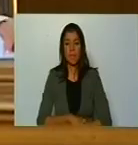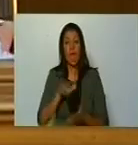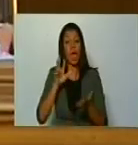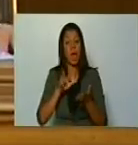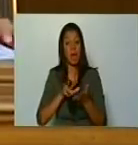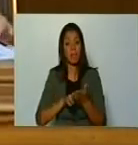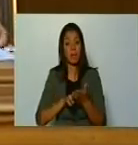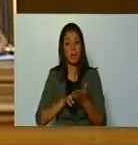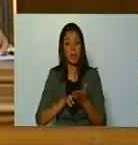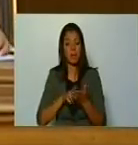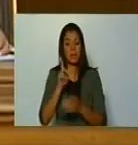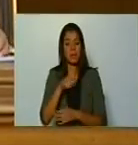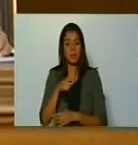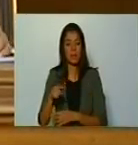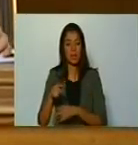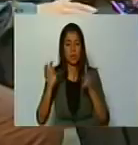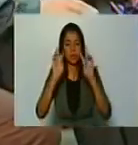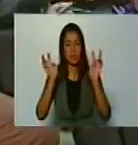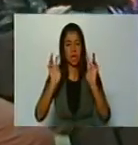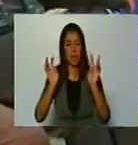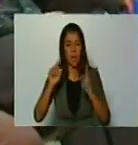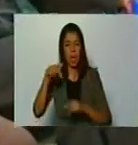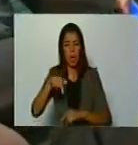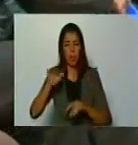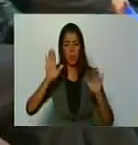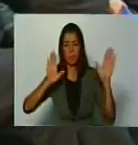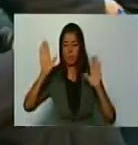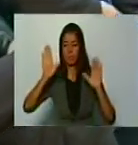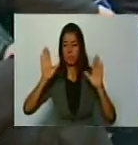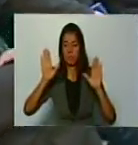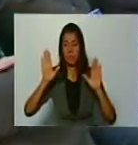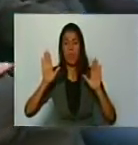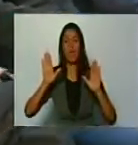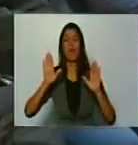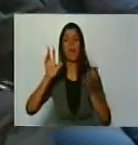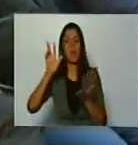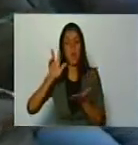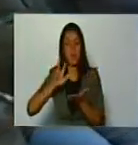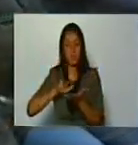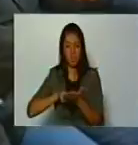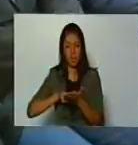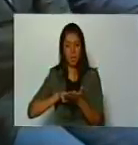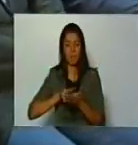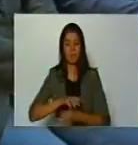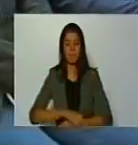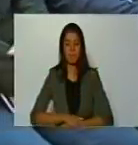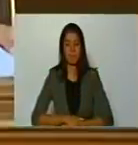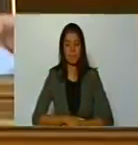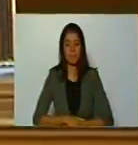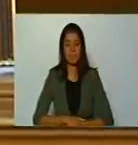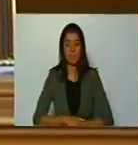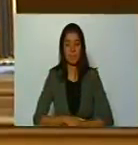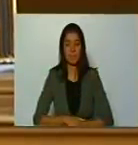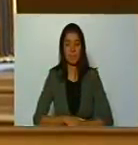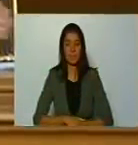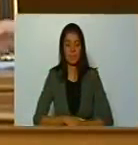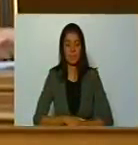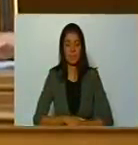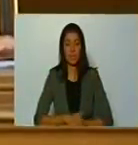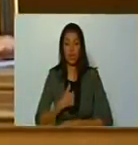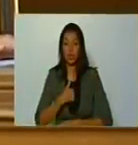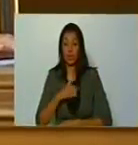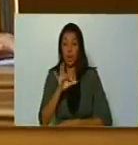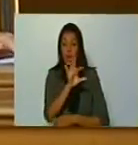aprobación, el orden del día leído por el secretario. Aprobado. Yo voy a